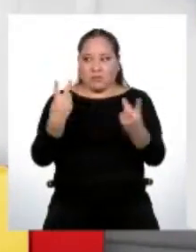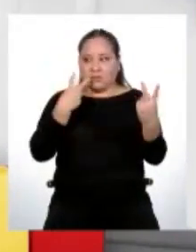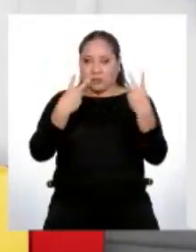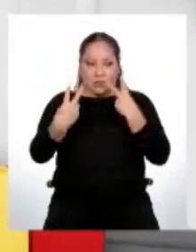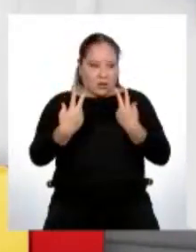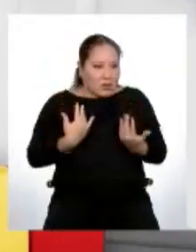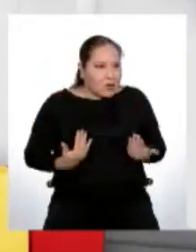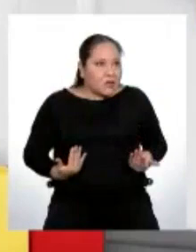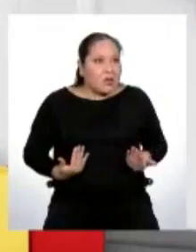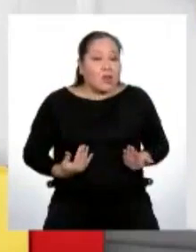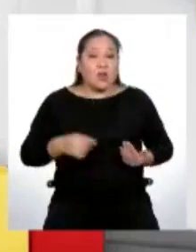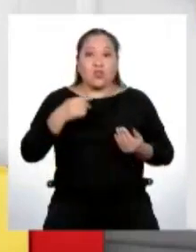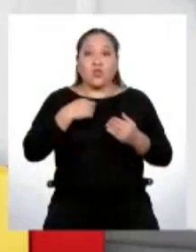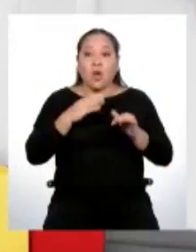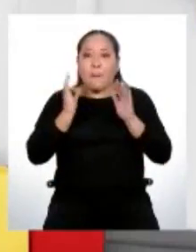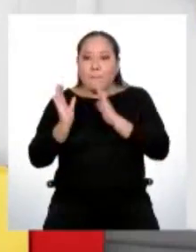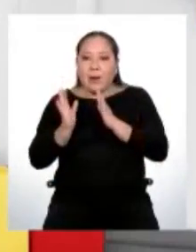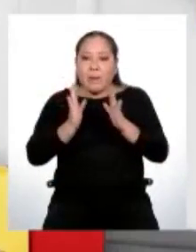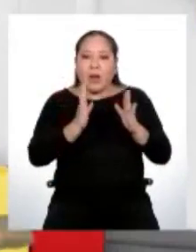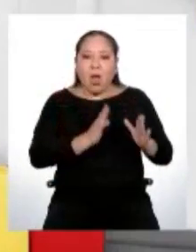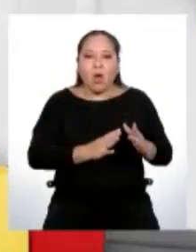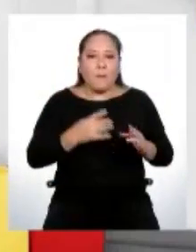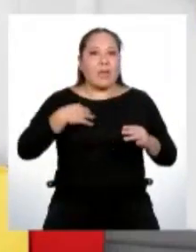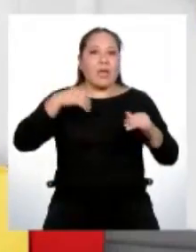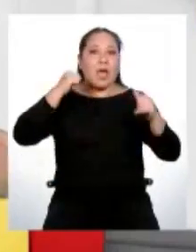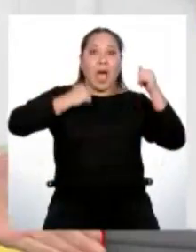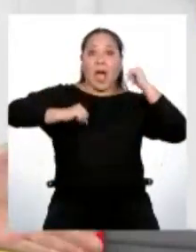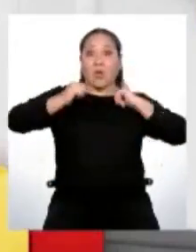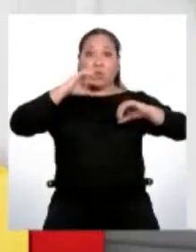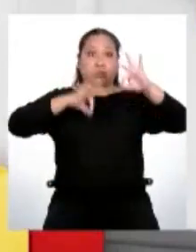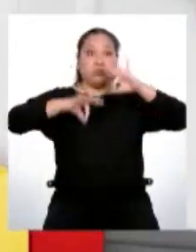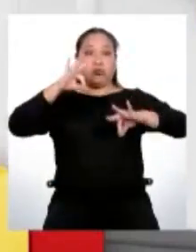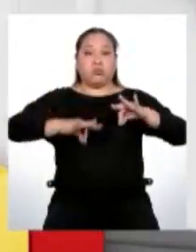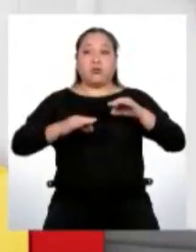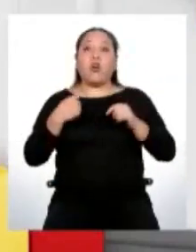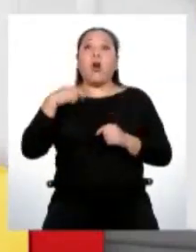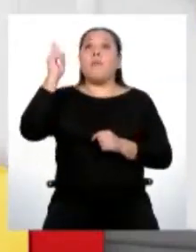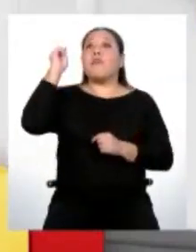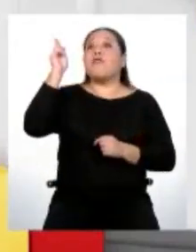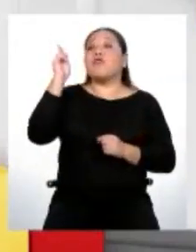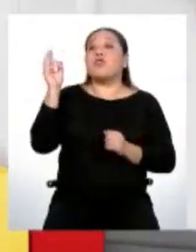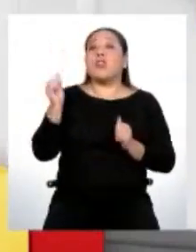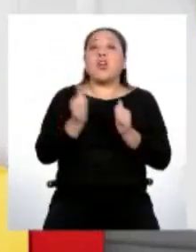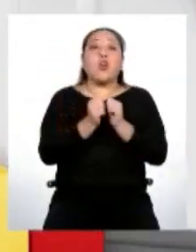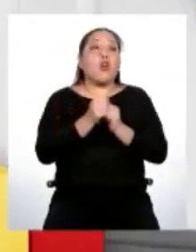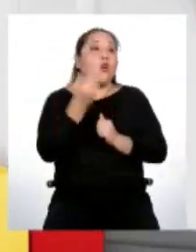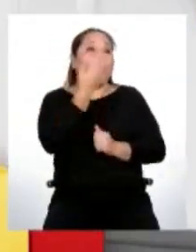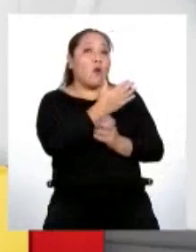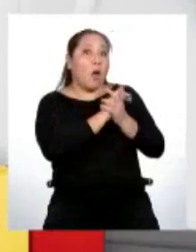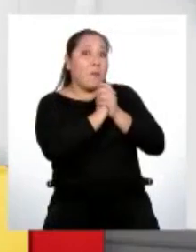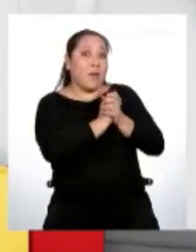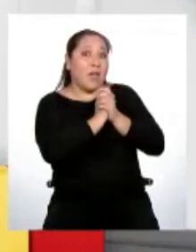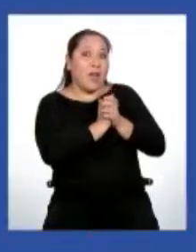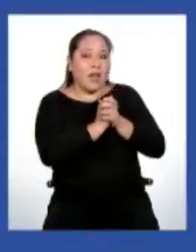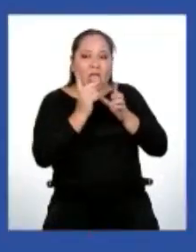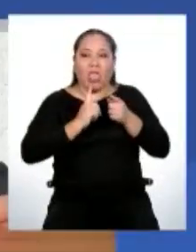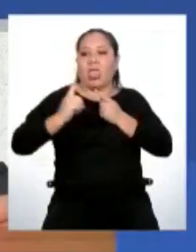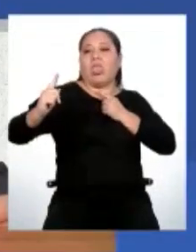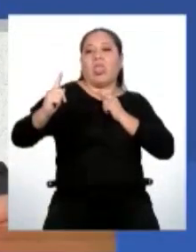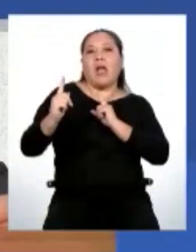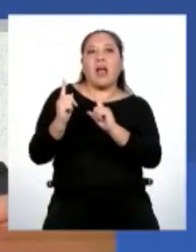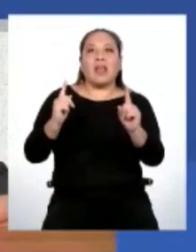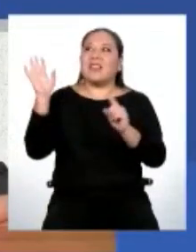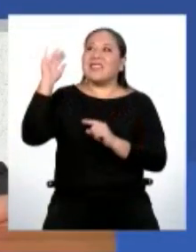He tenido que armar mi obra con la profesora y con Yaremis. Todo a la distancia, en aislamiento.